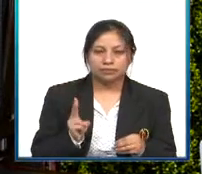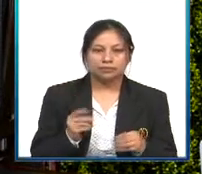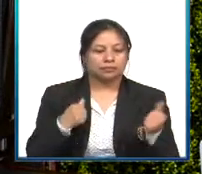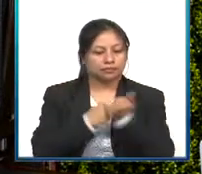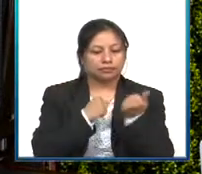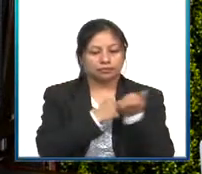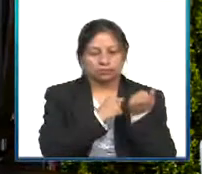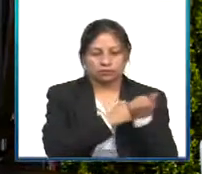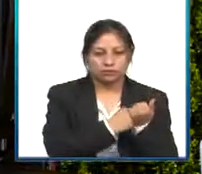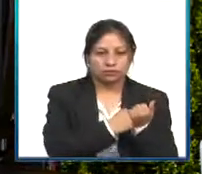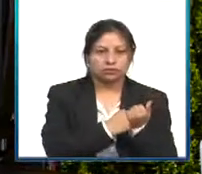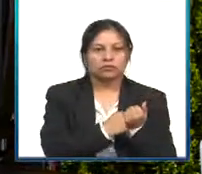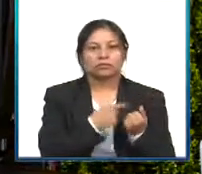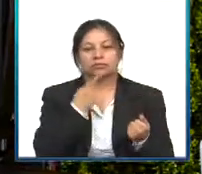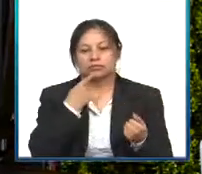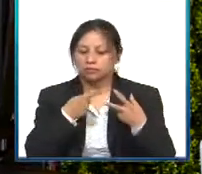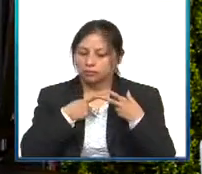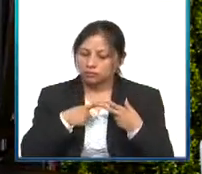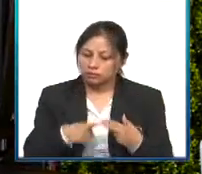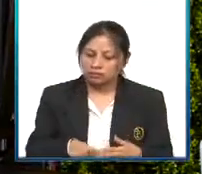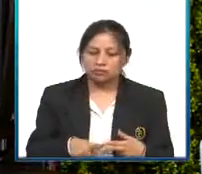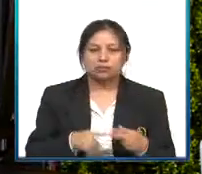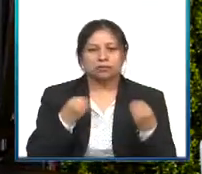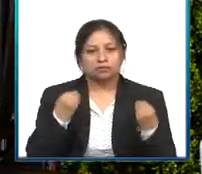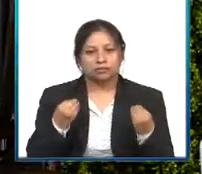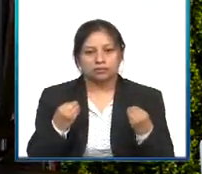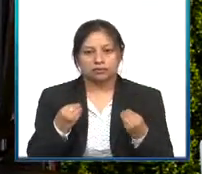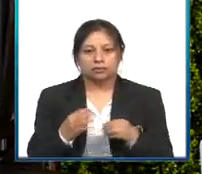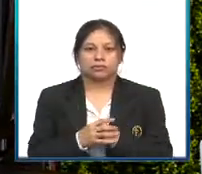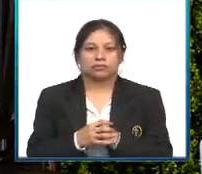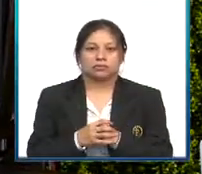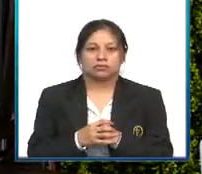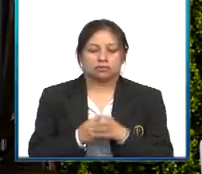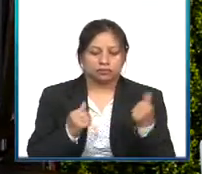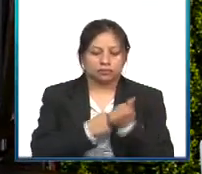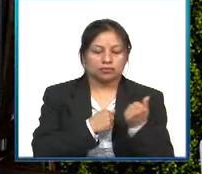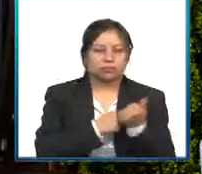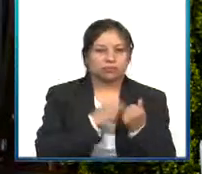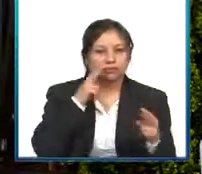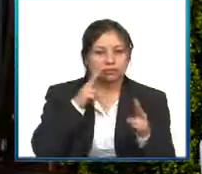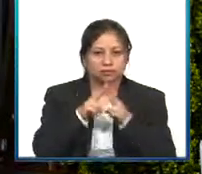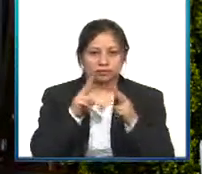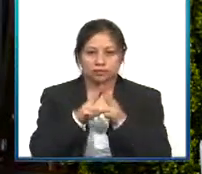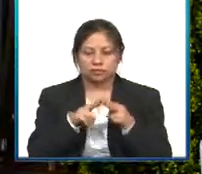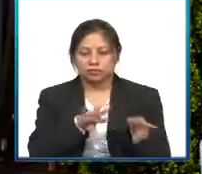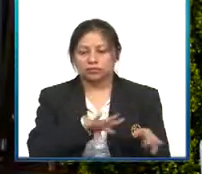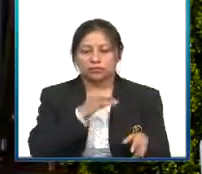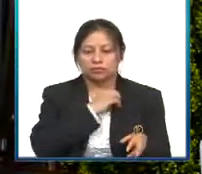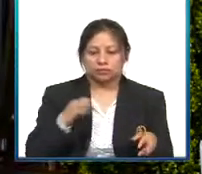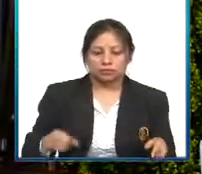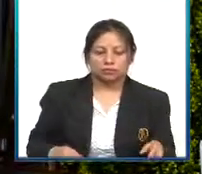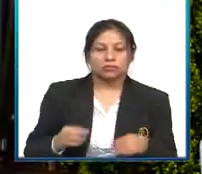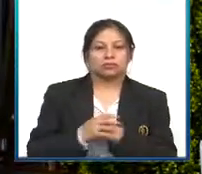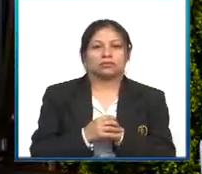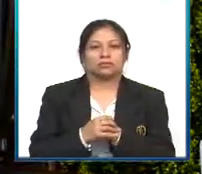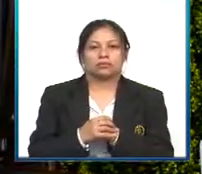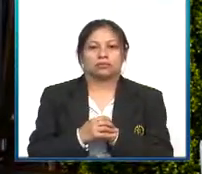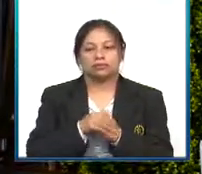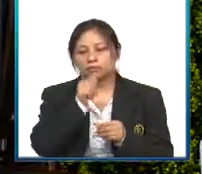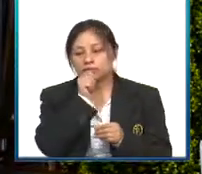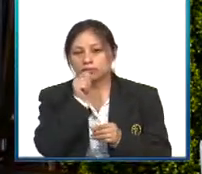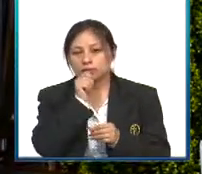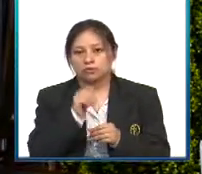apoyando, incluso esta iniciativa fue bastante apoyada y conocida por parte del señor presidente, por parte del sector